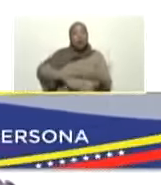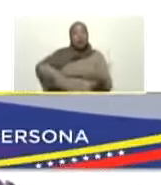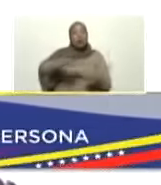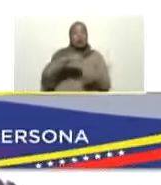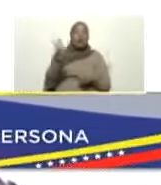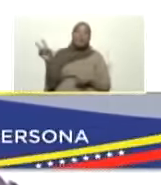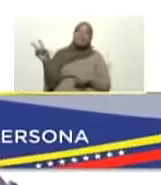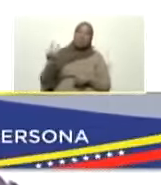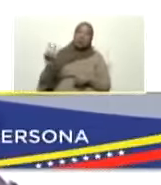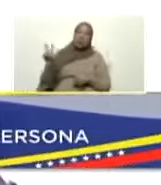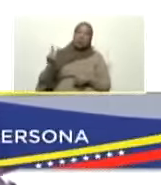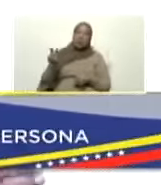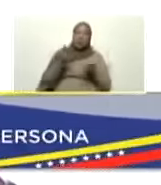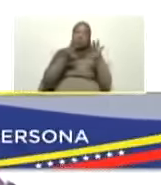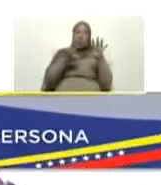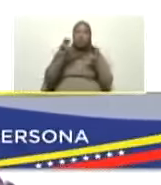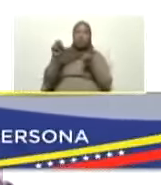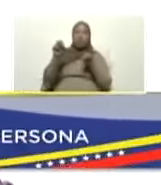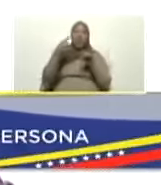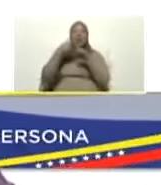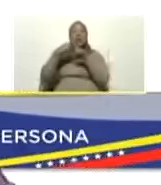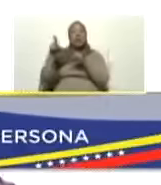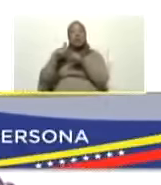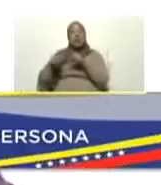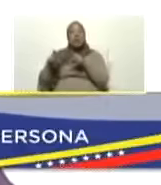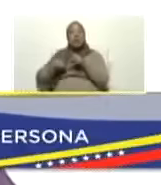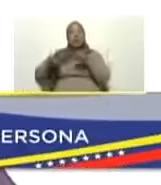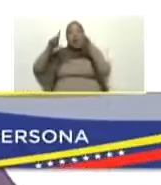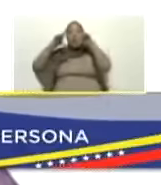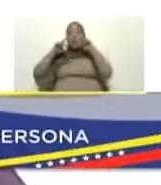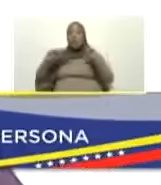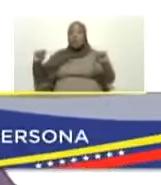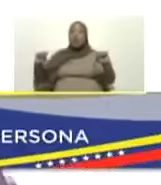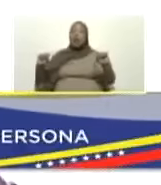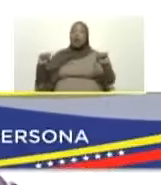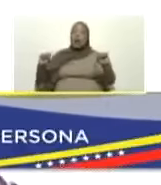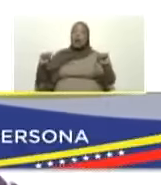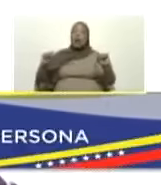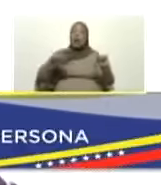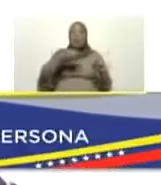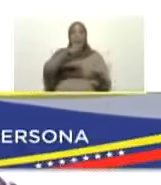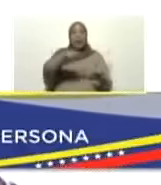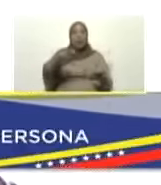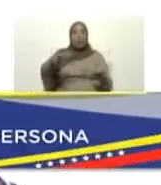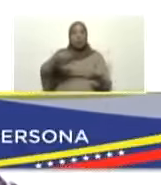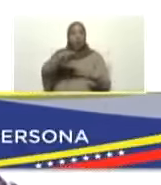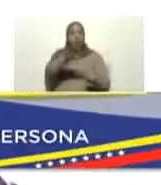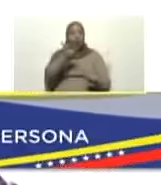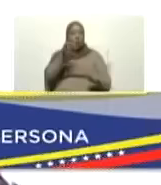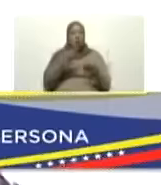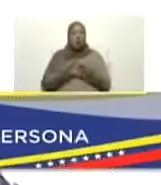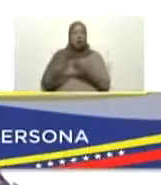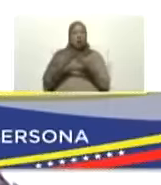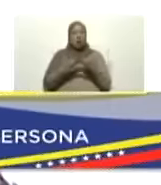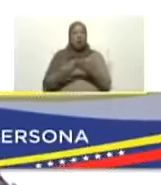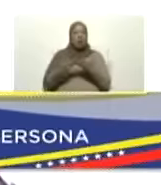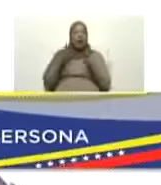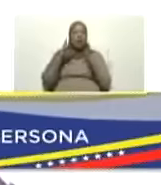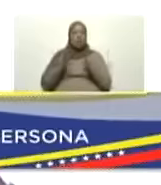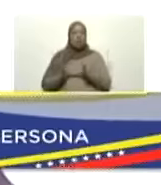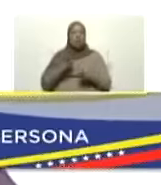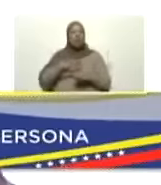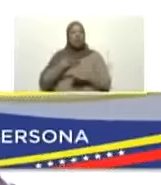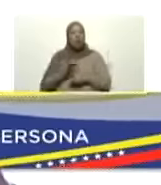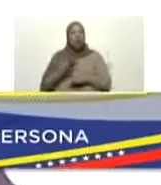nacional, con más de 80 carreras académicas que oferta esta universidad, pero también debo decir que recientemente se